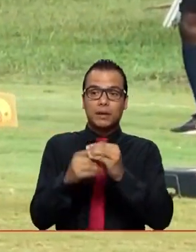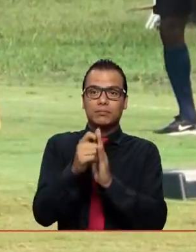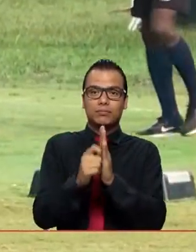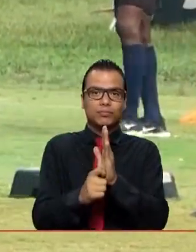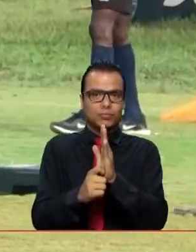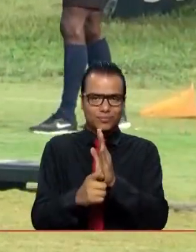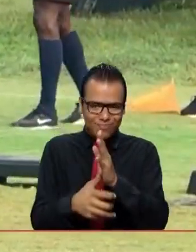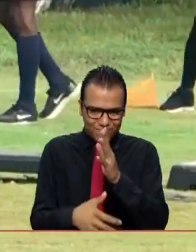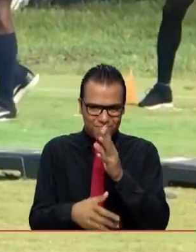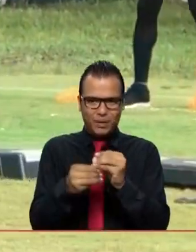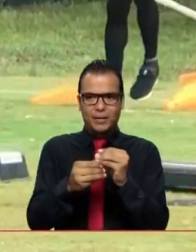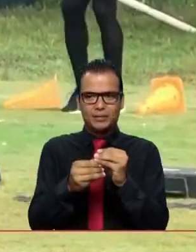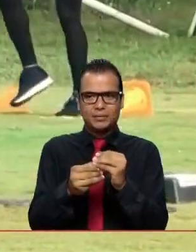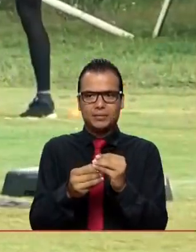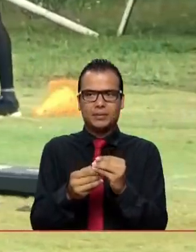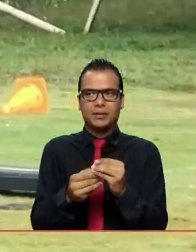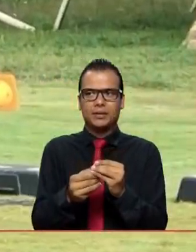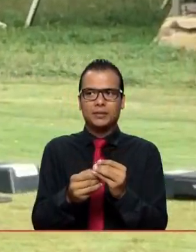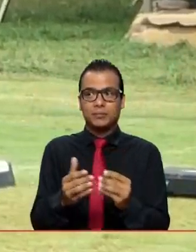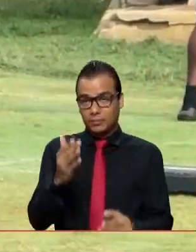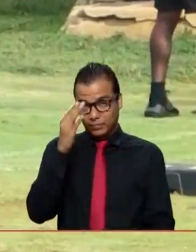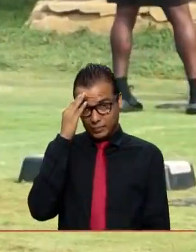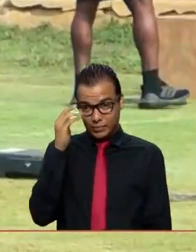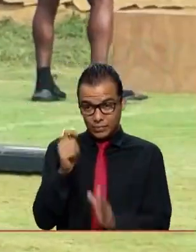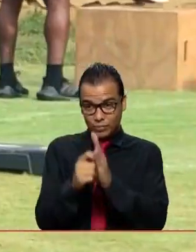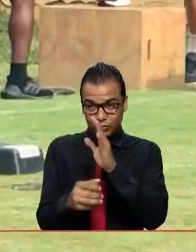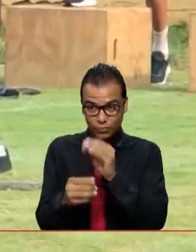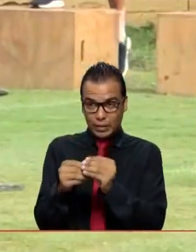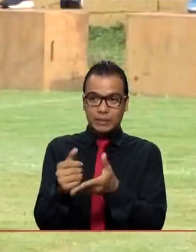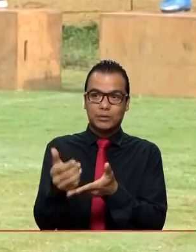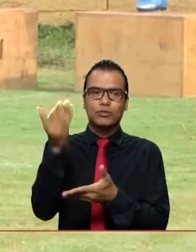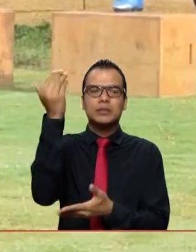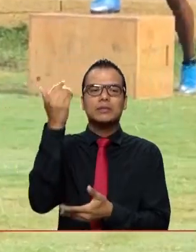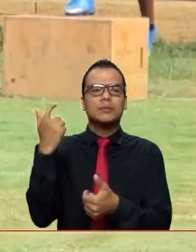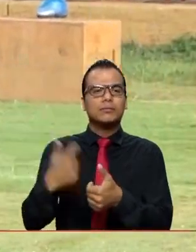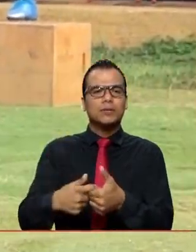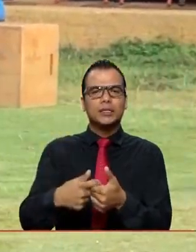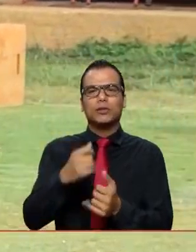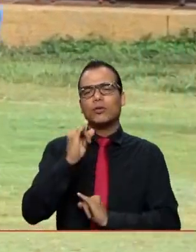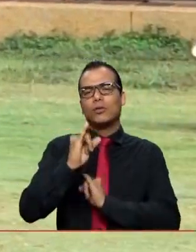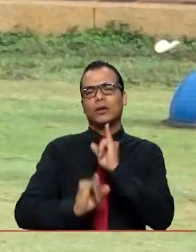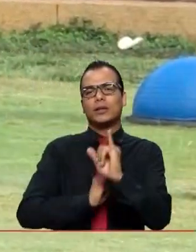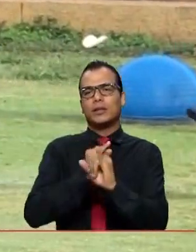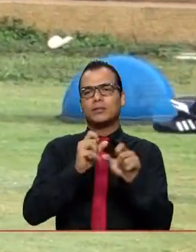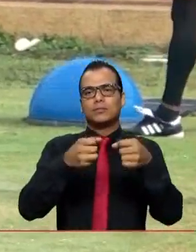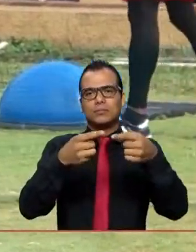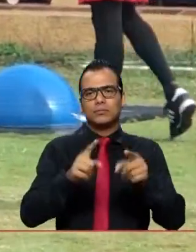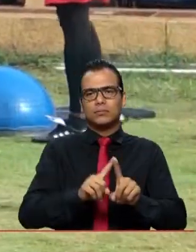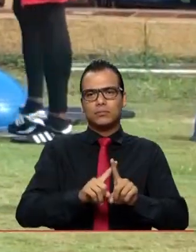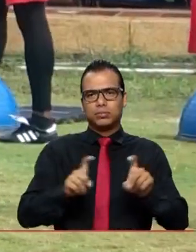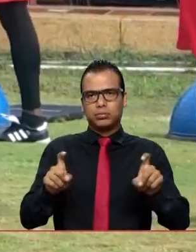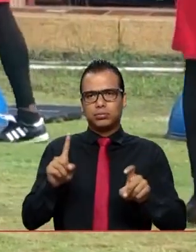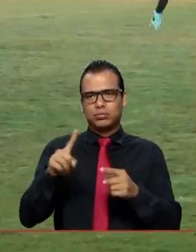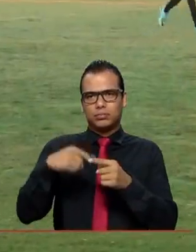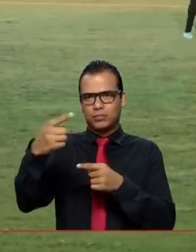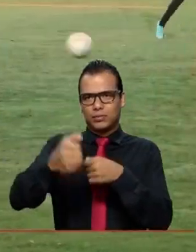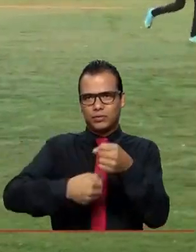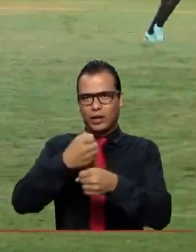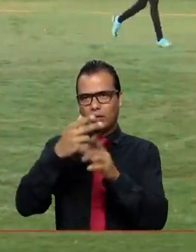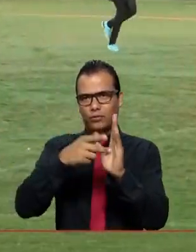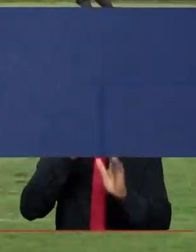la reclasificación que, atención, da participación en torneos internacionales el próximo año.